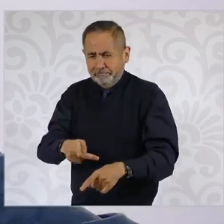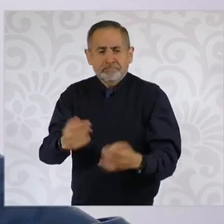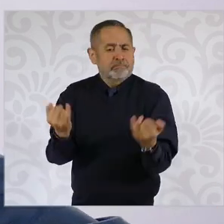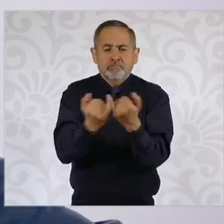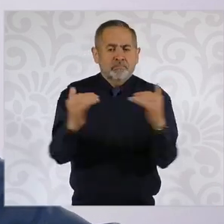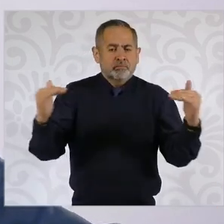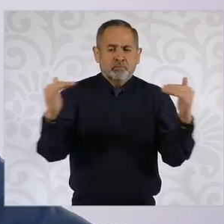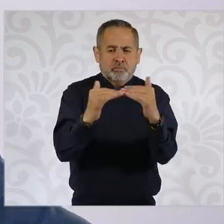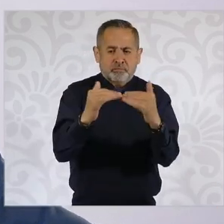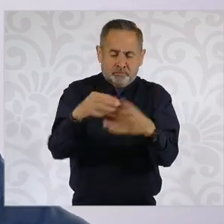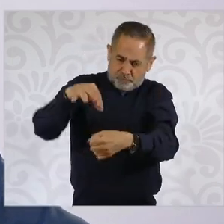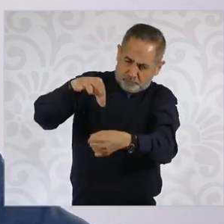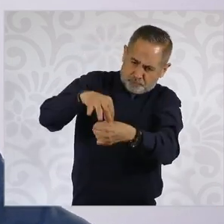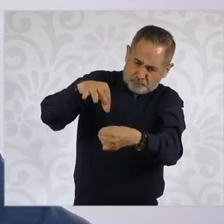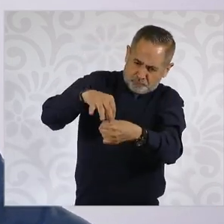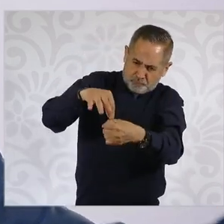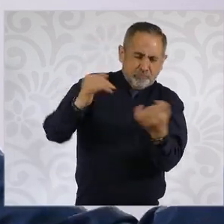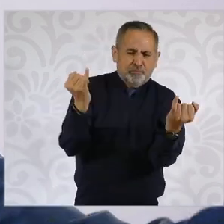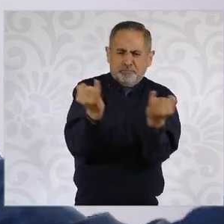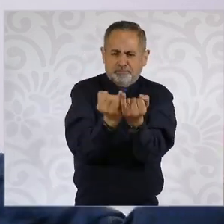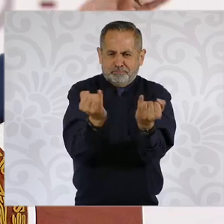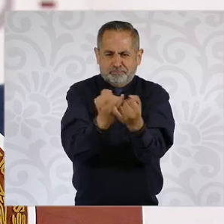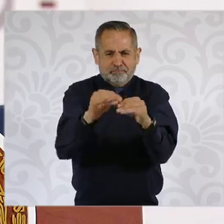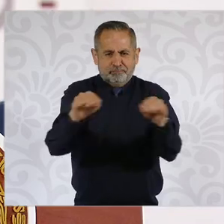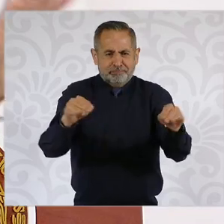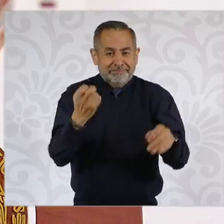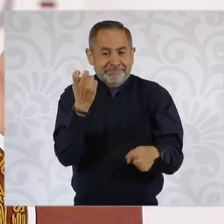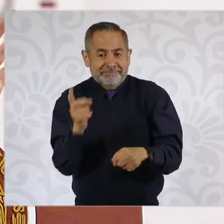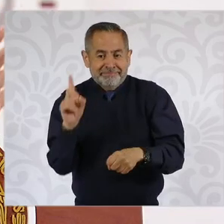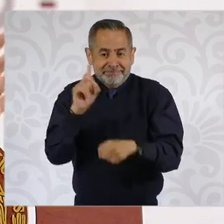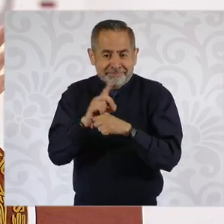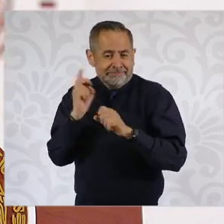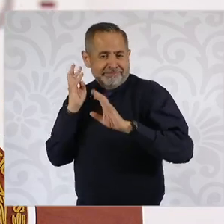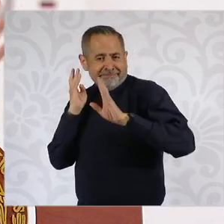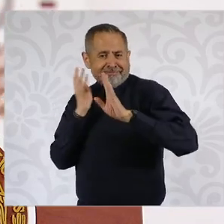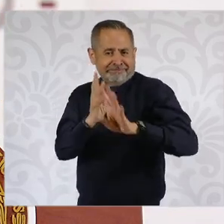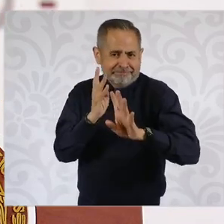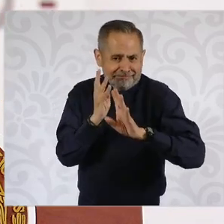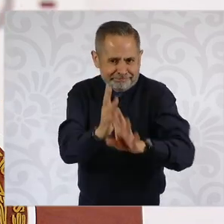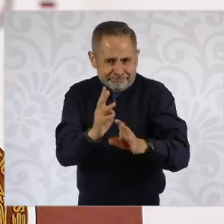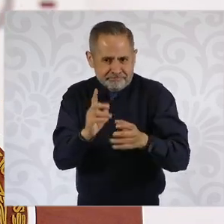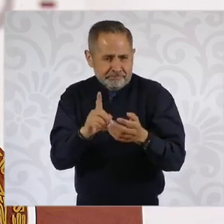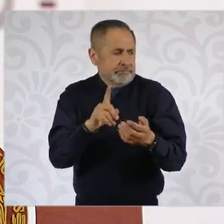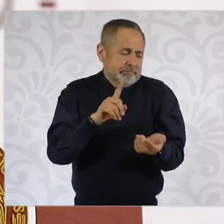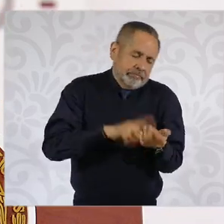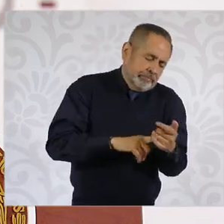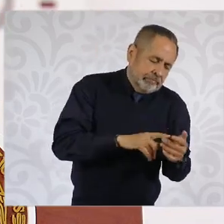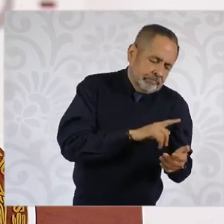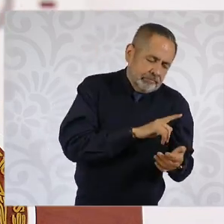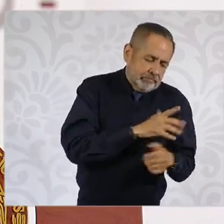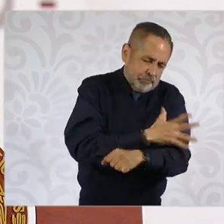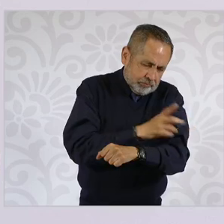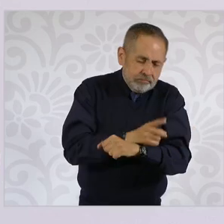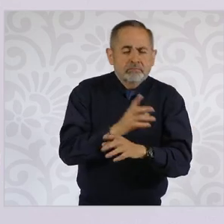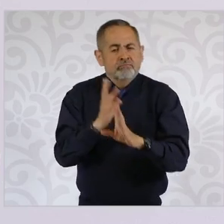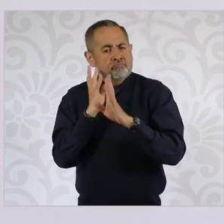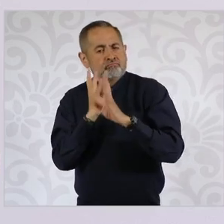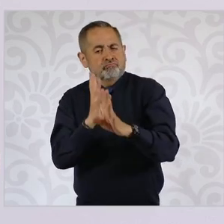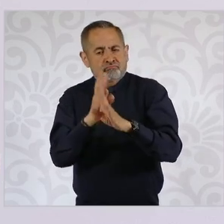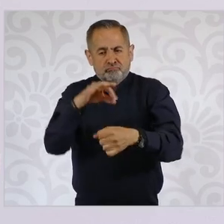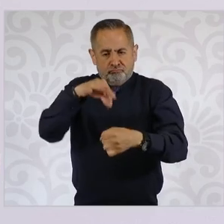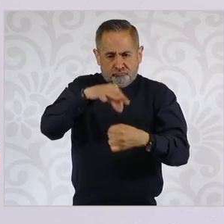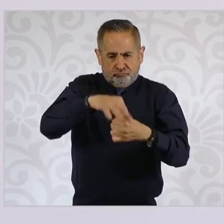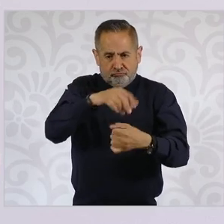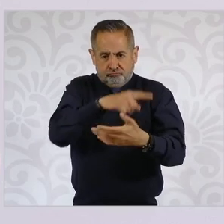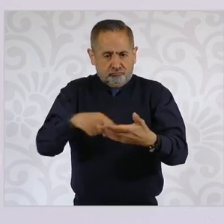Todos somos iguales. Ese día que vamos a votar, siempre y cuando las elecciones sean limpias, obviamente.